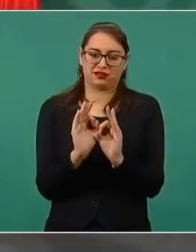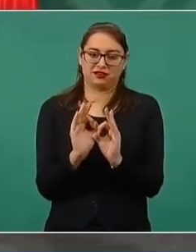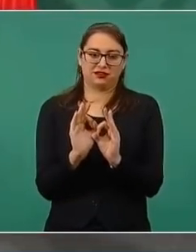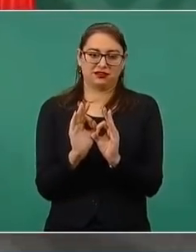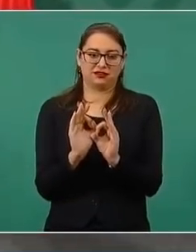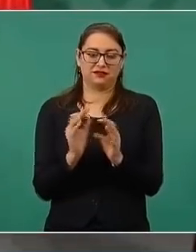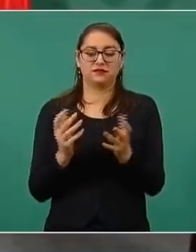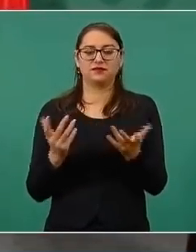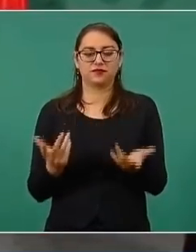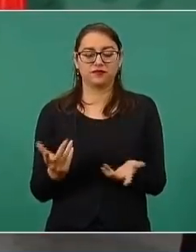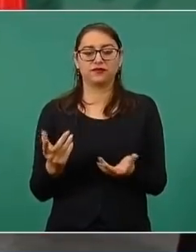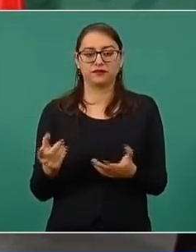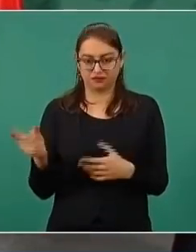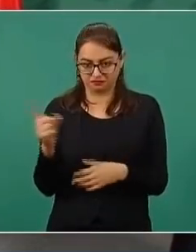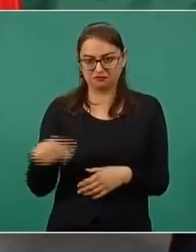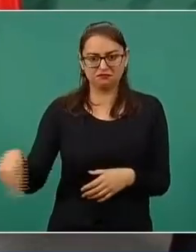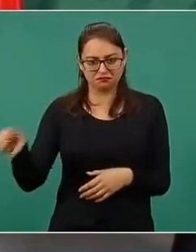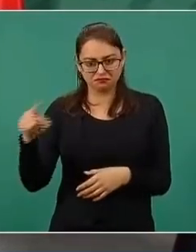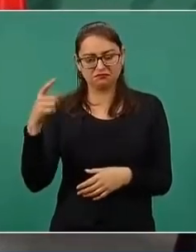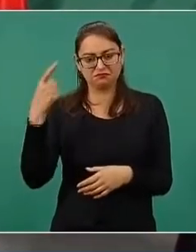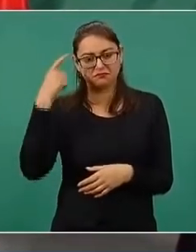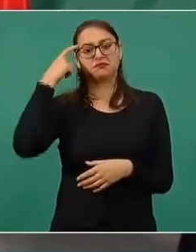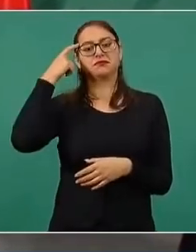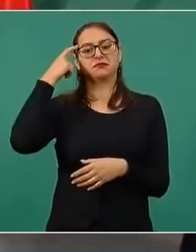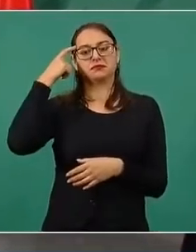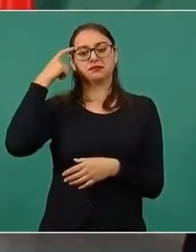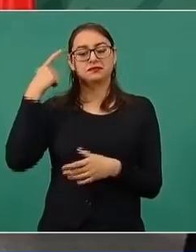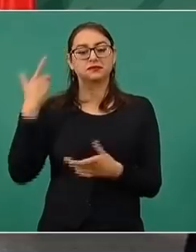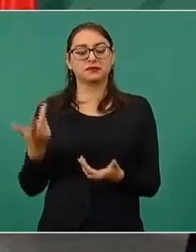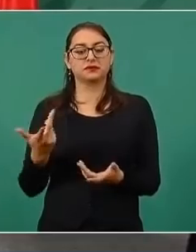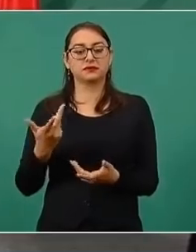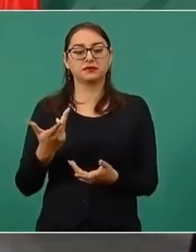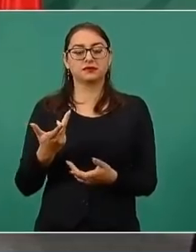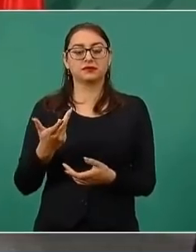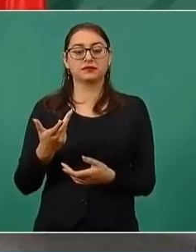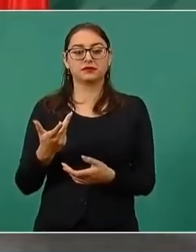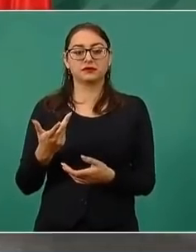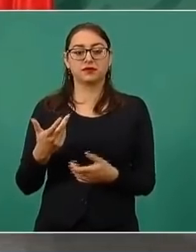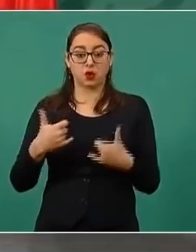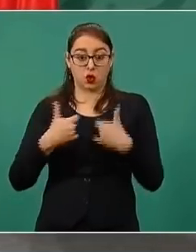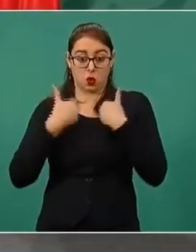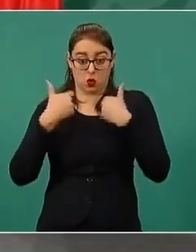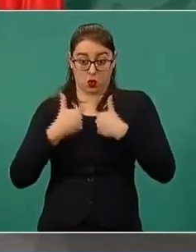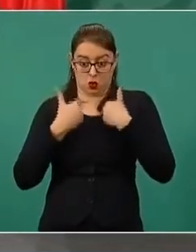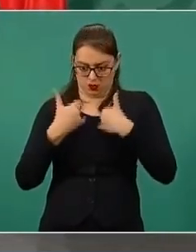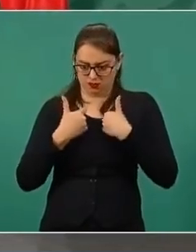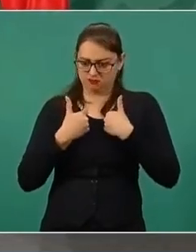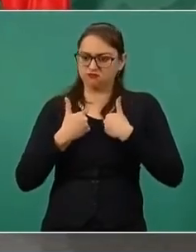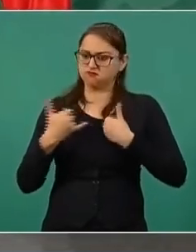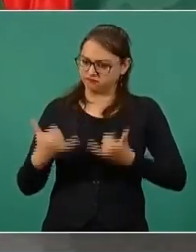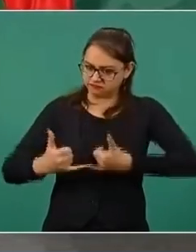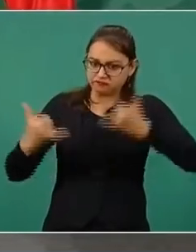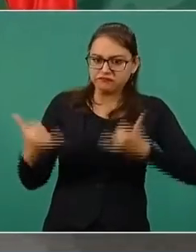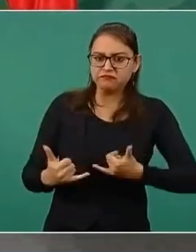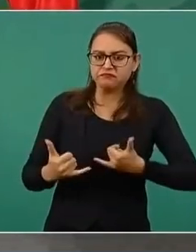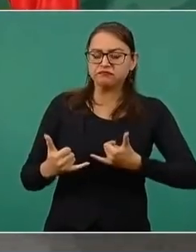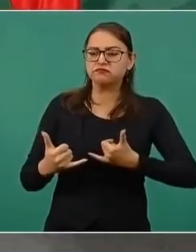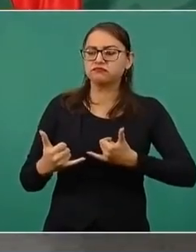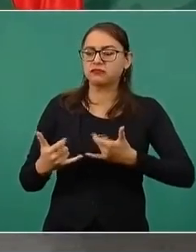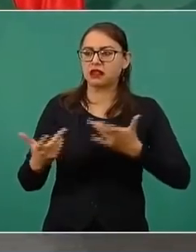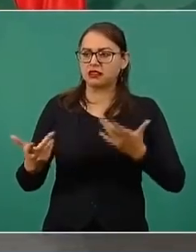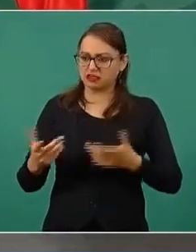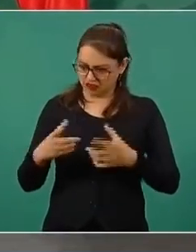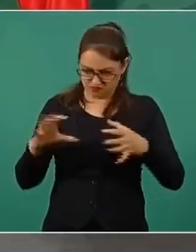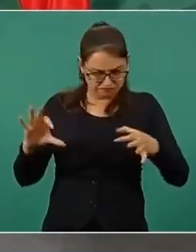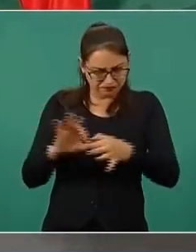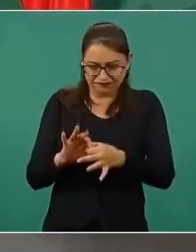que sepan, como se decía antes, como decía el presidente Allende, que ser joven y no ser revolucionario es una contradicción